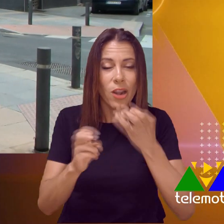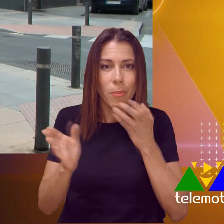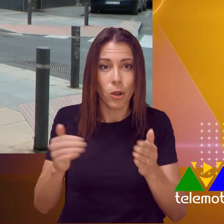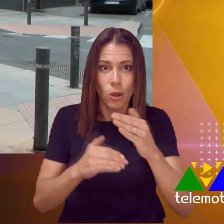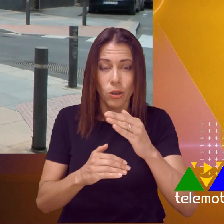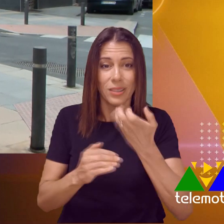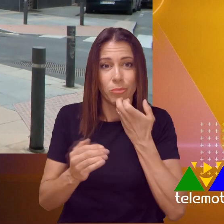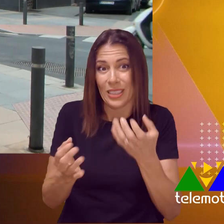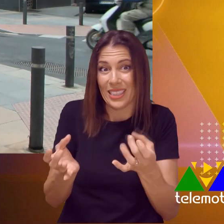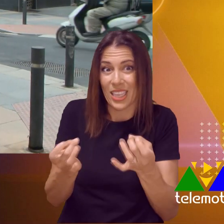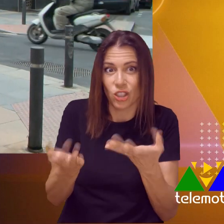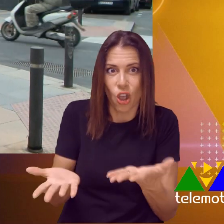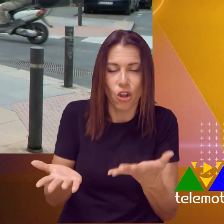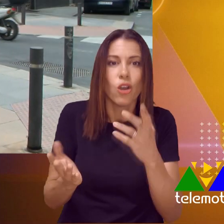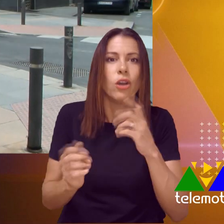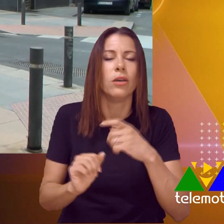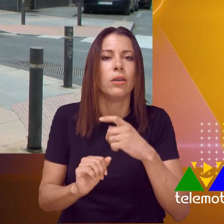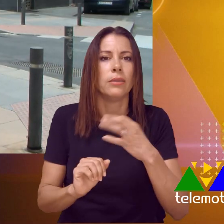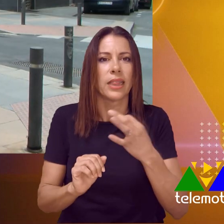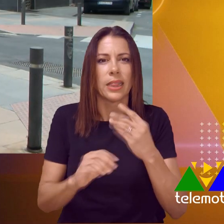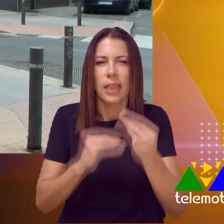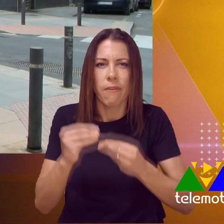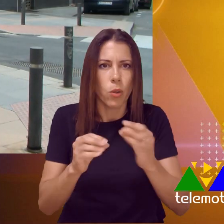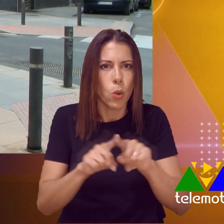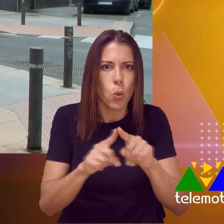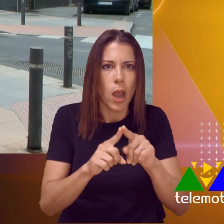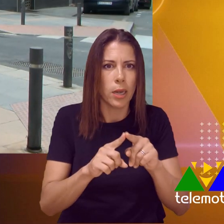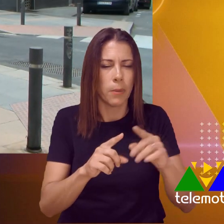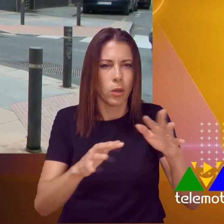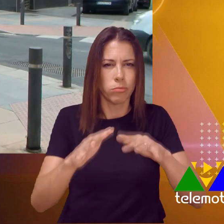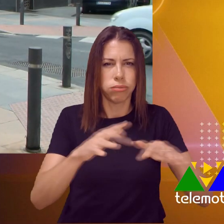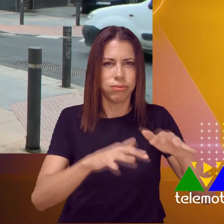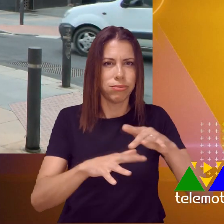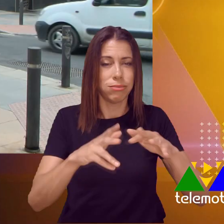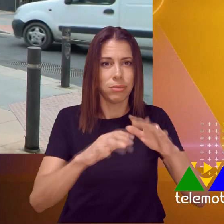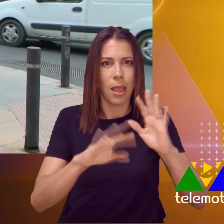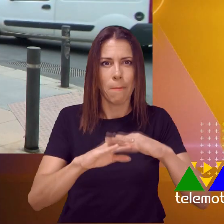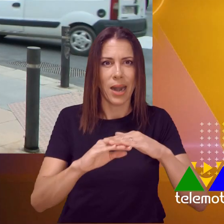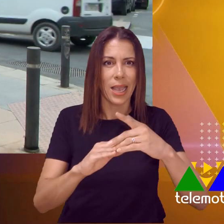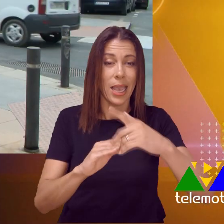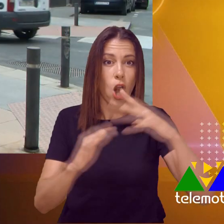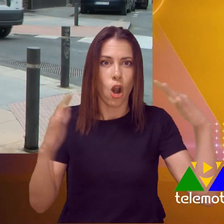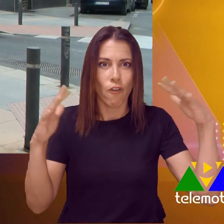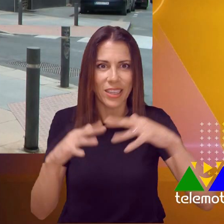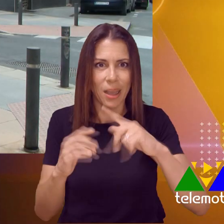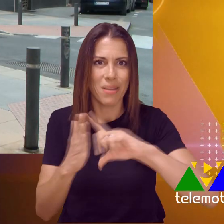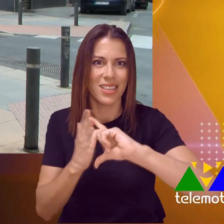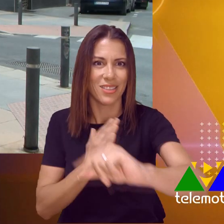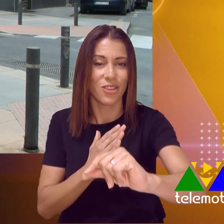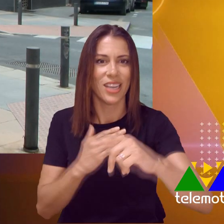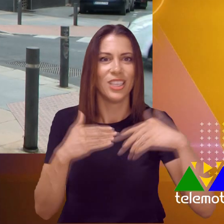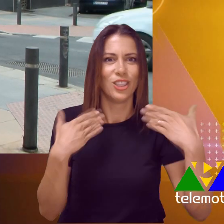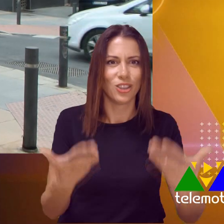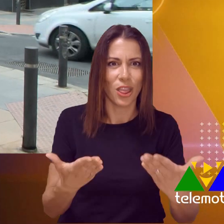tenían que hacer conjuros para ahuyentar a aquellos duendes y que los conjuros